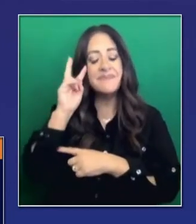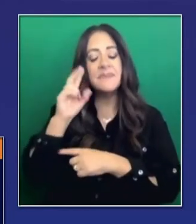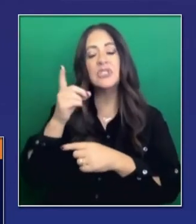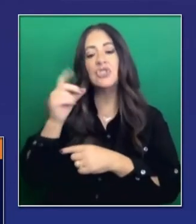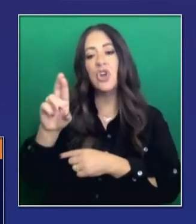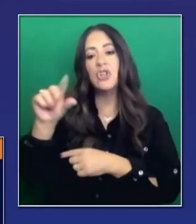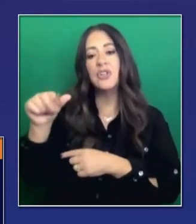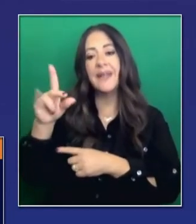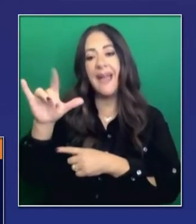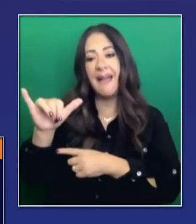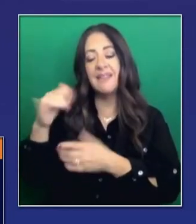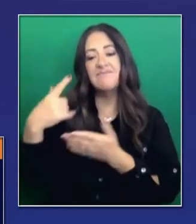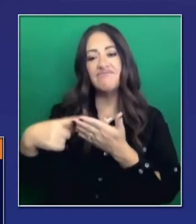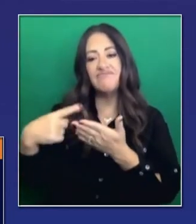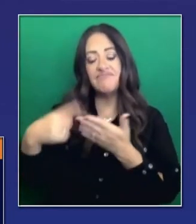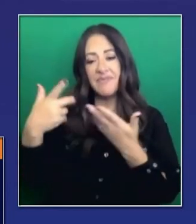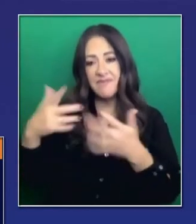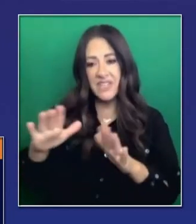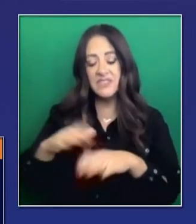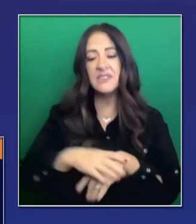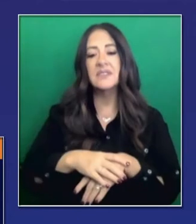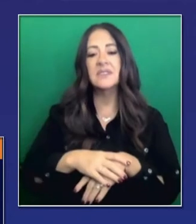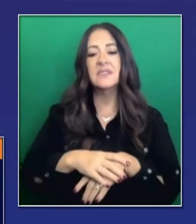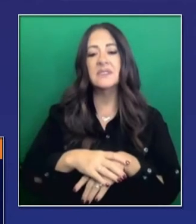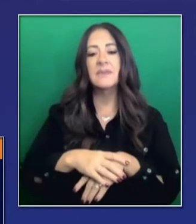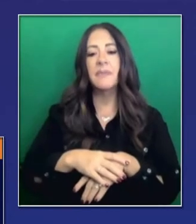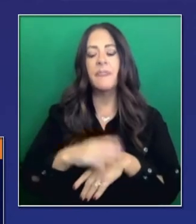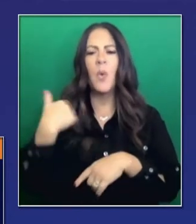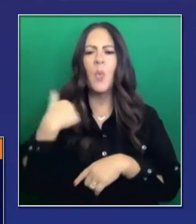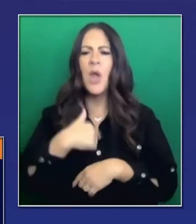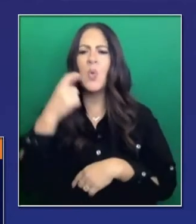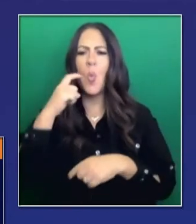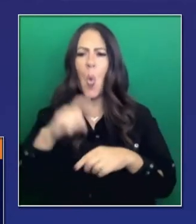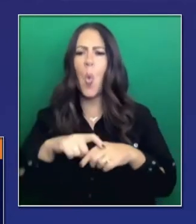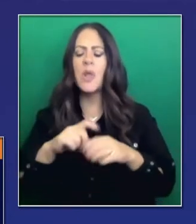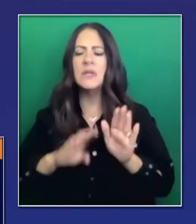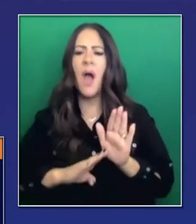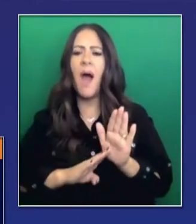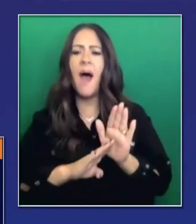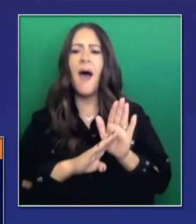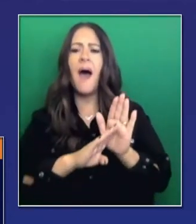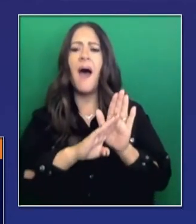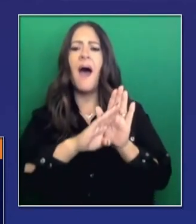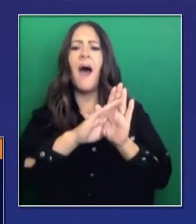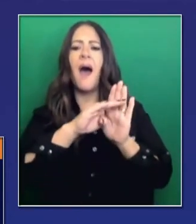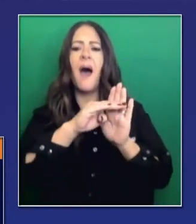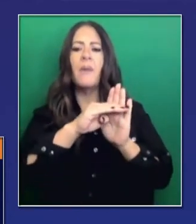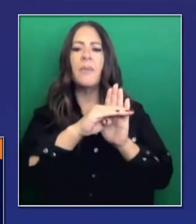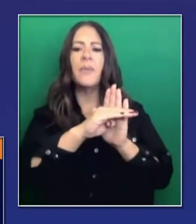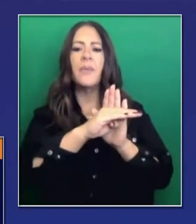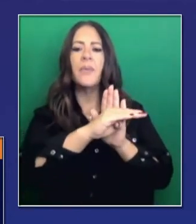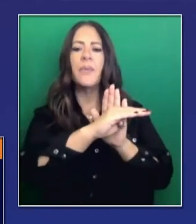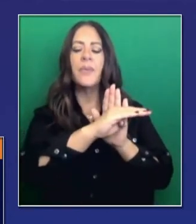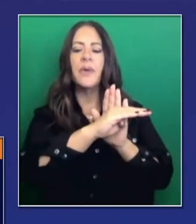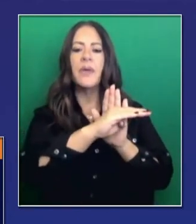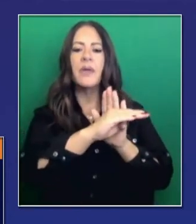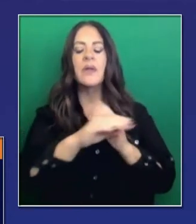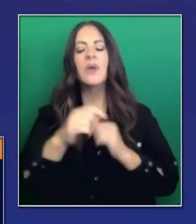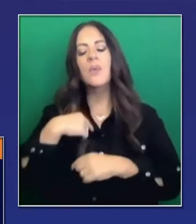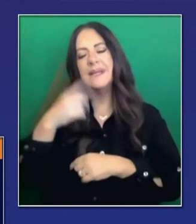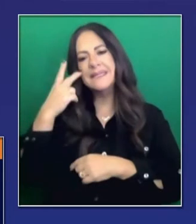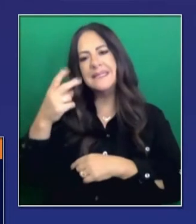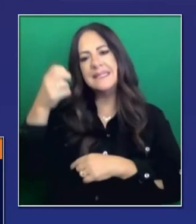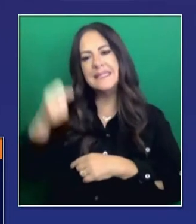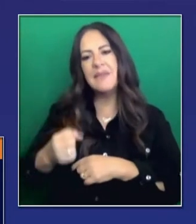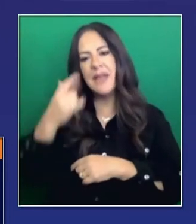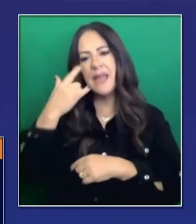el índice de los 7 días, y estamos hablando del aplanamiento leve fuera del condado de Los Ángeles, fuera